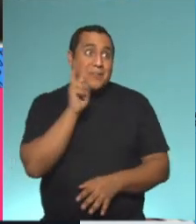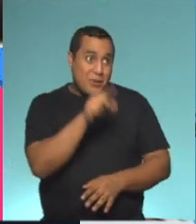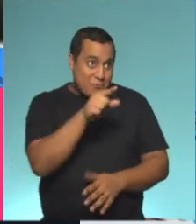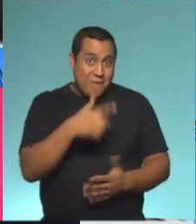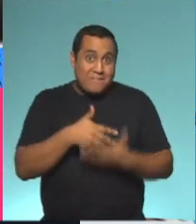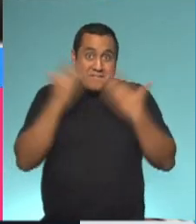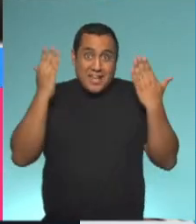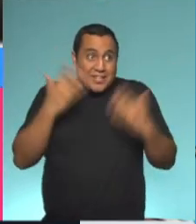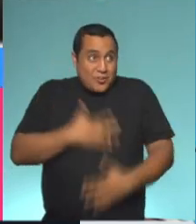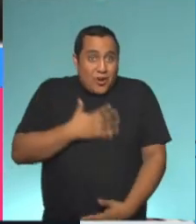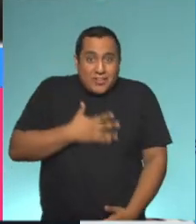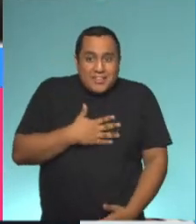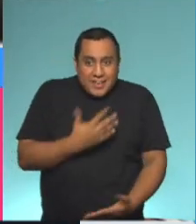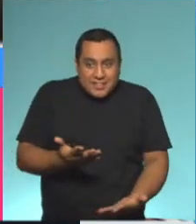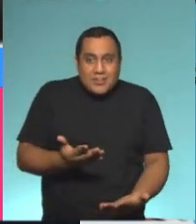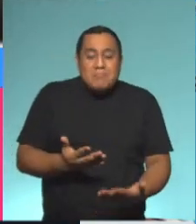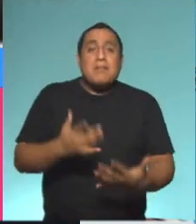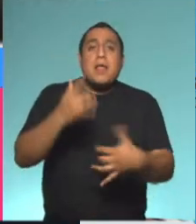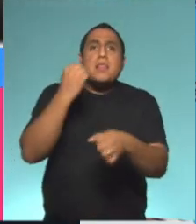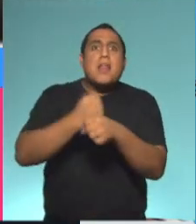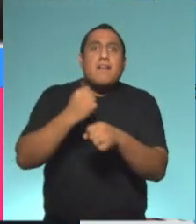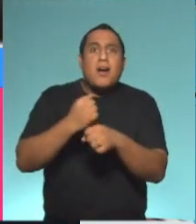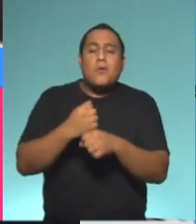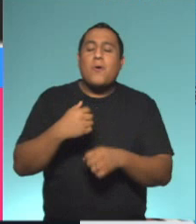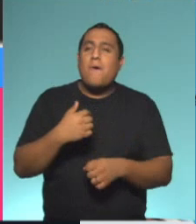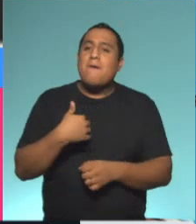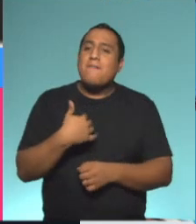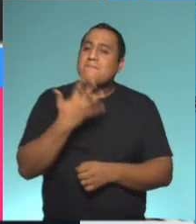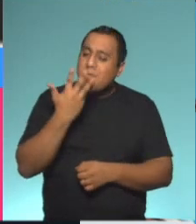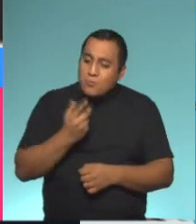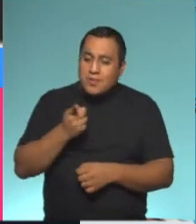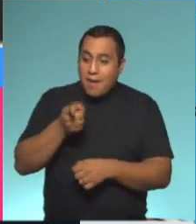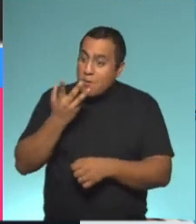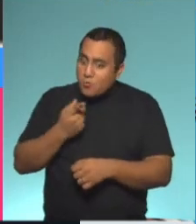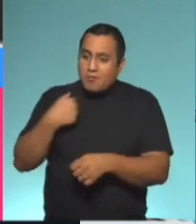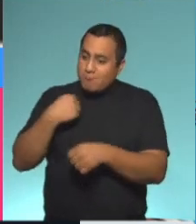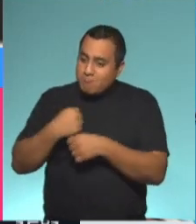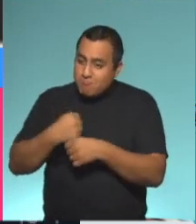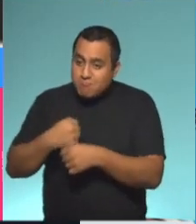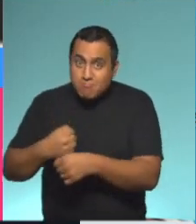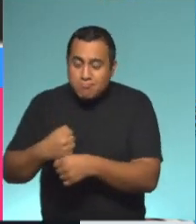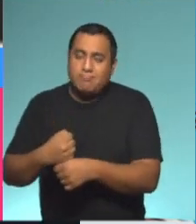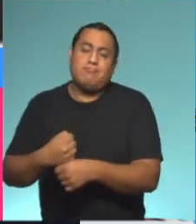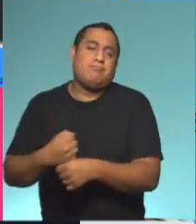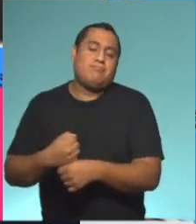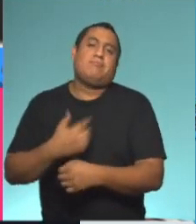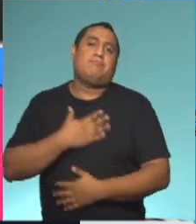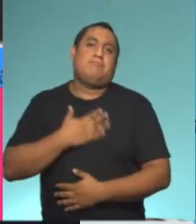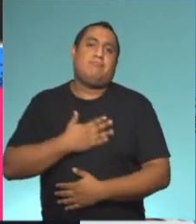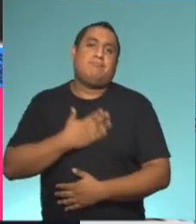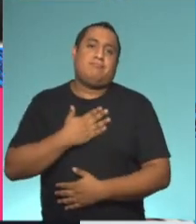se te ve contento, que cuando uno trabaja y hace lo que le gusta, es el mejor antídoto para estos